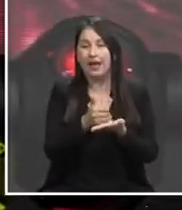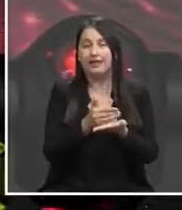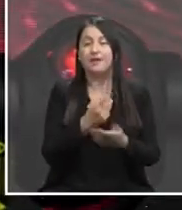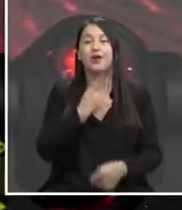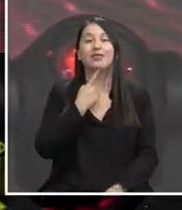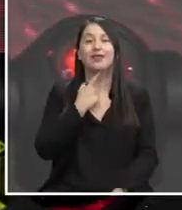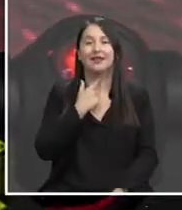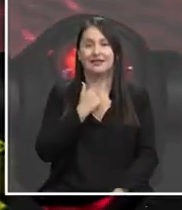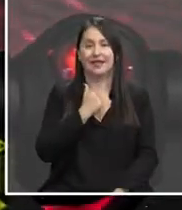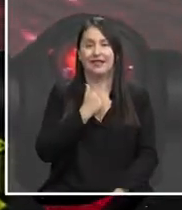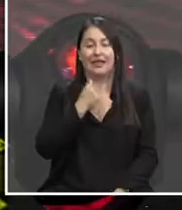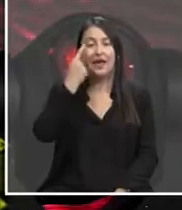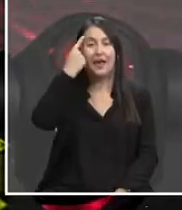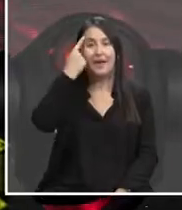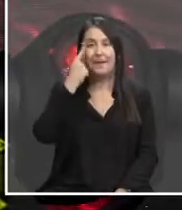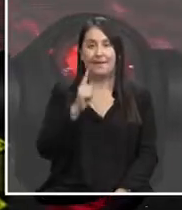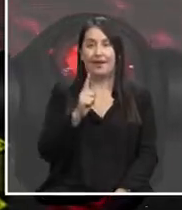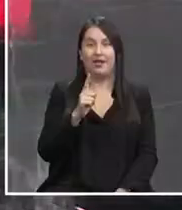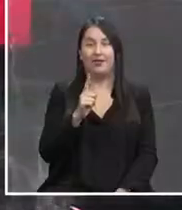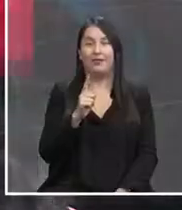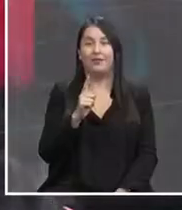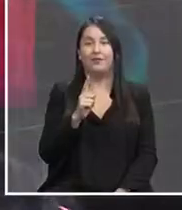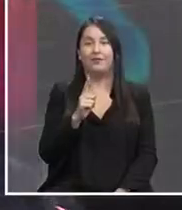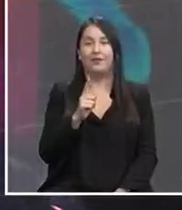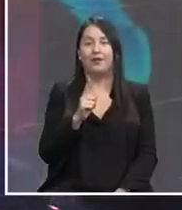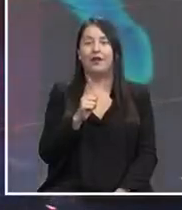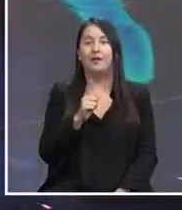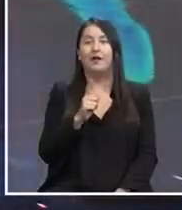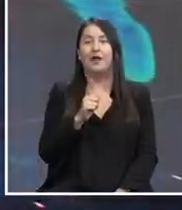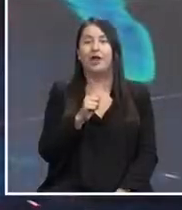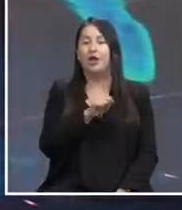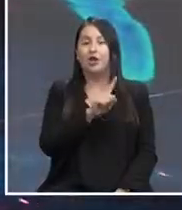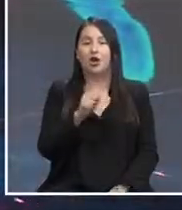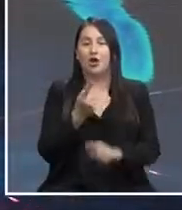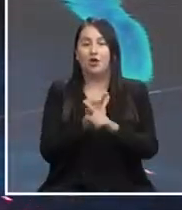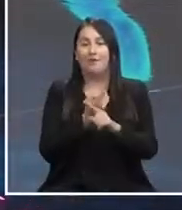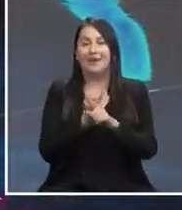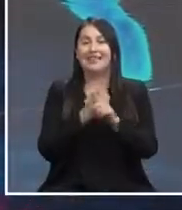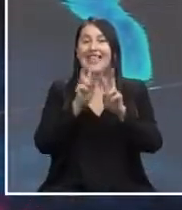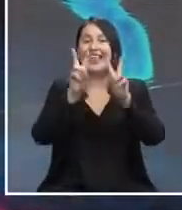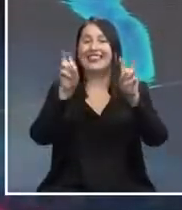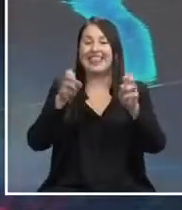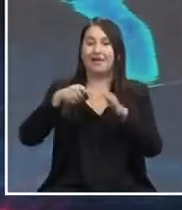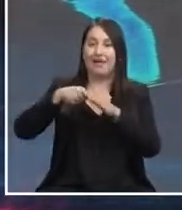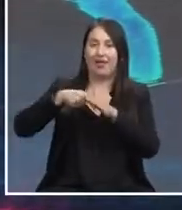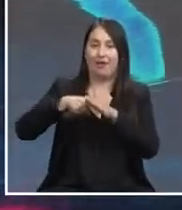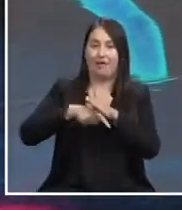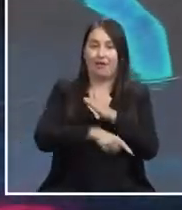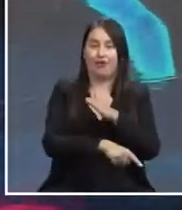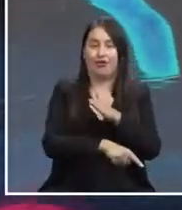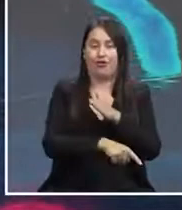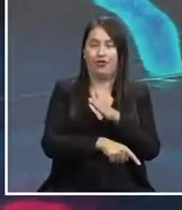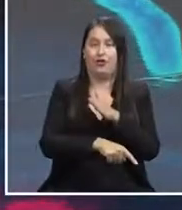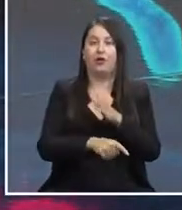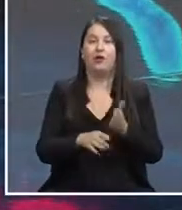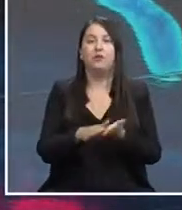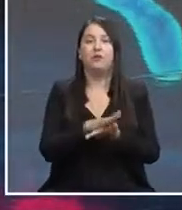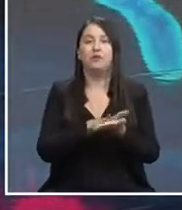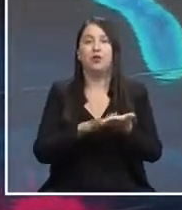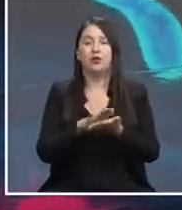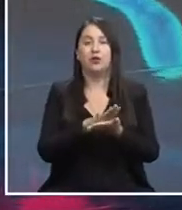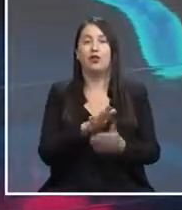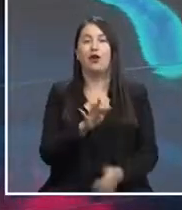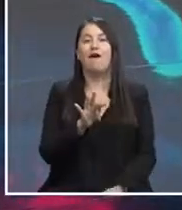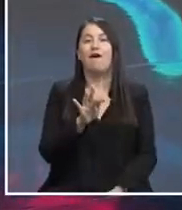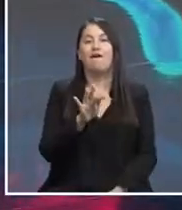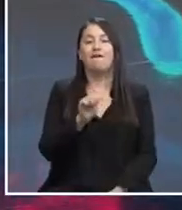interesantes, pero que de alguna manera eluden el tema de fondo. Una de esas es una de falacia lógica que se llama la falacia